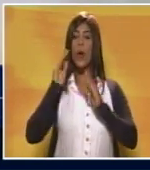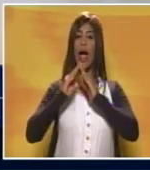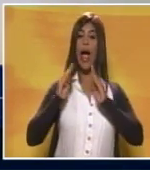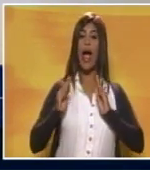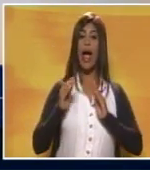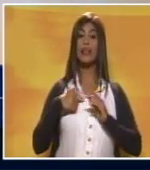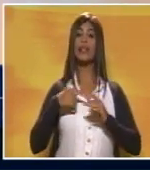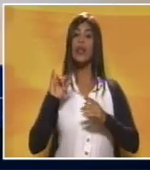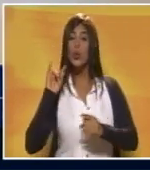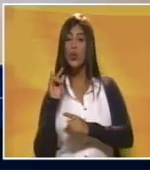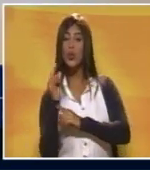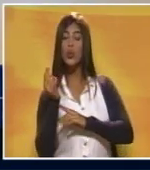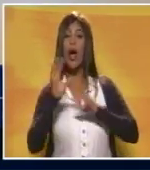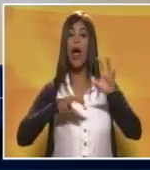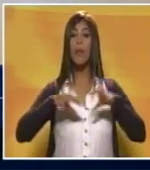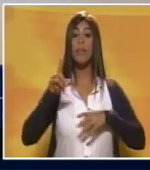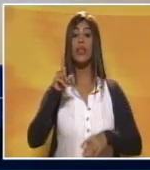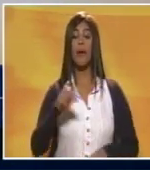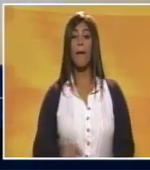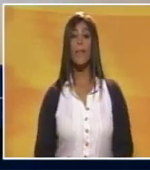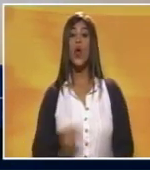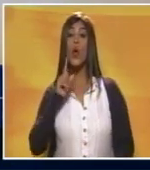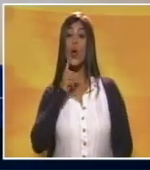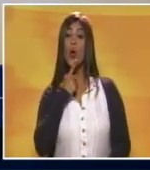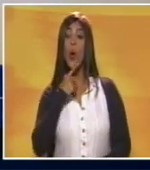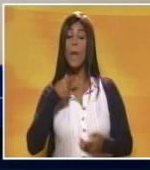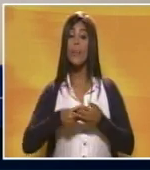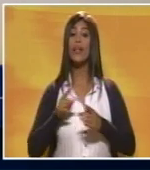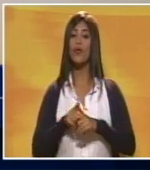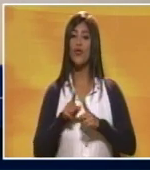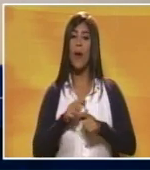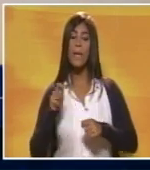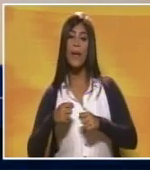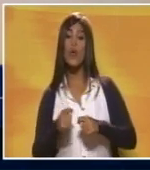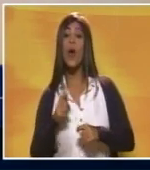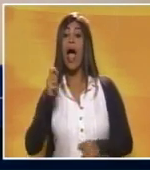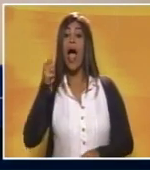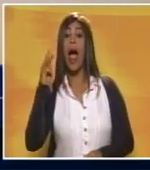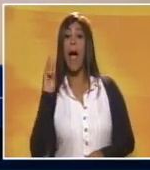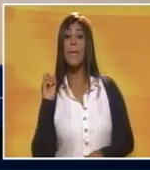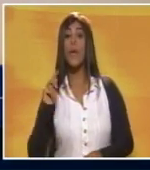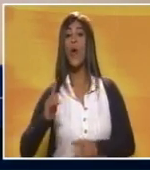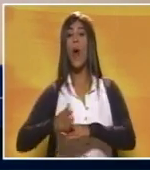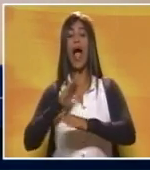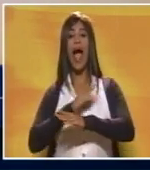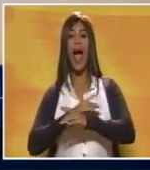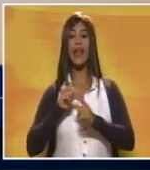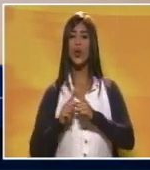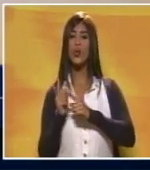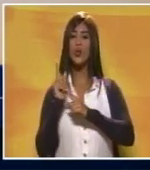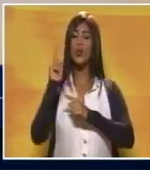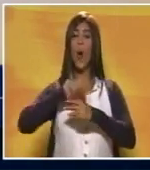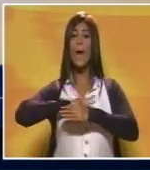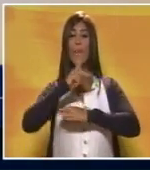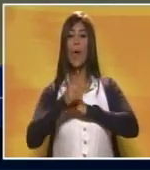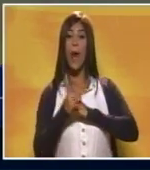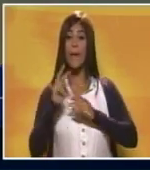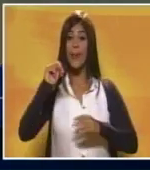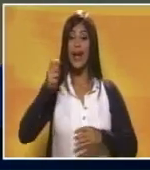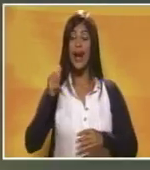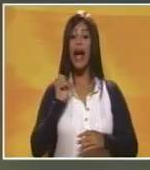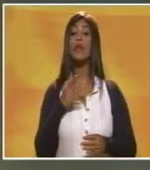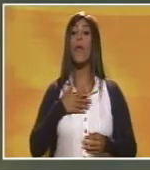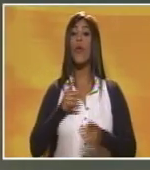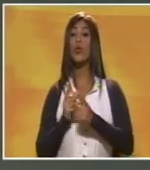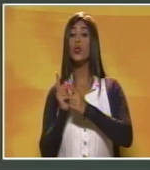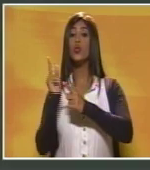los bosques y los animales. Además, el nombre continuó una saga, ya que Apolo fue precisamente el nombre del programa de la NASA que hizo posible